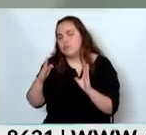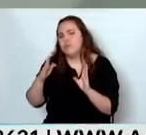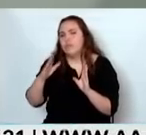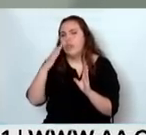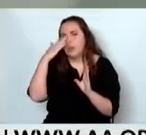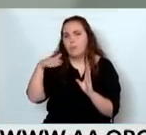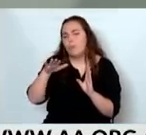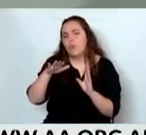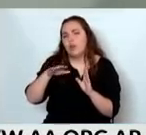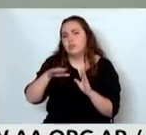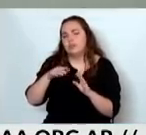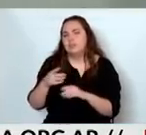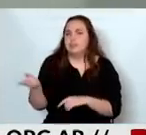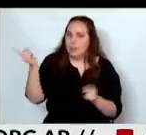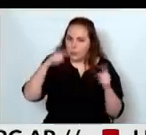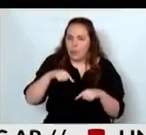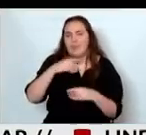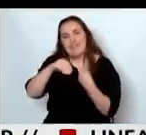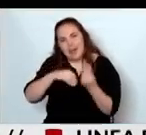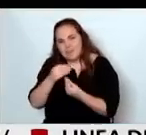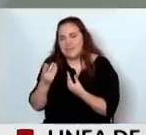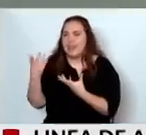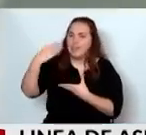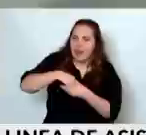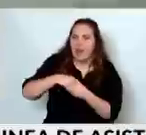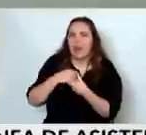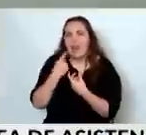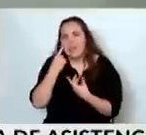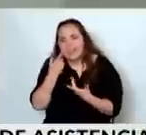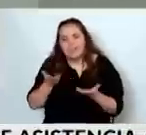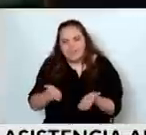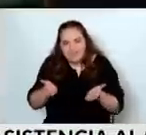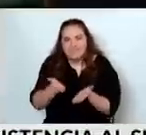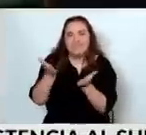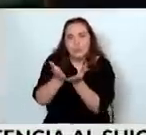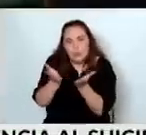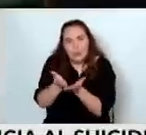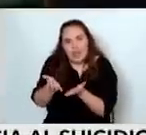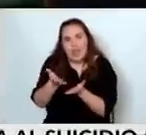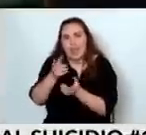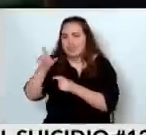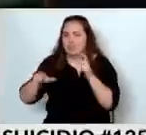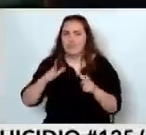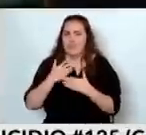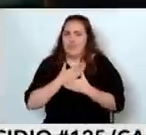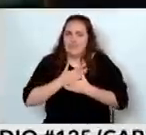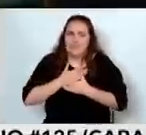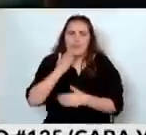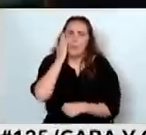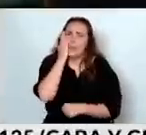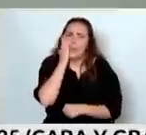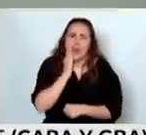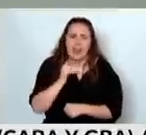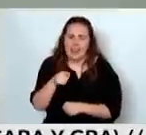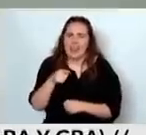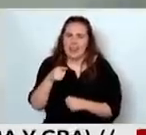sacarlo y para que esté en familia, para reinsertarlo, para que empiece a estudiar. Con gente muy amorosa se ha encontrado en la vida, ¿no? Entonces